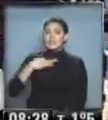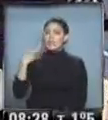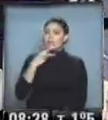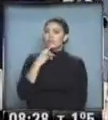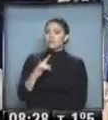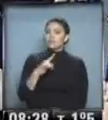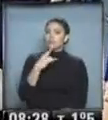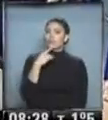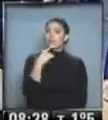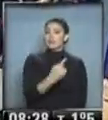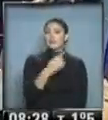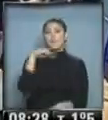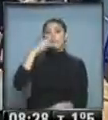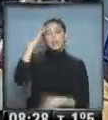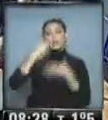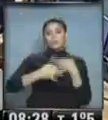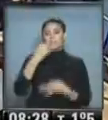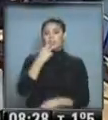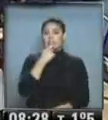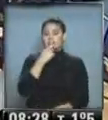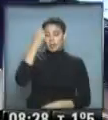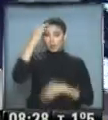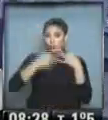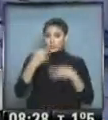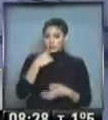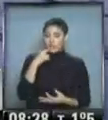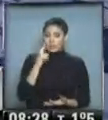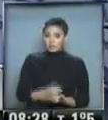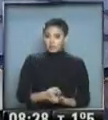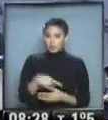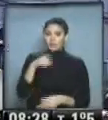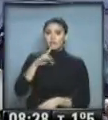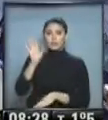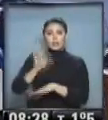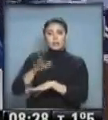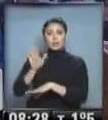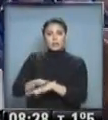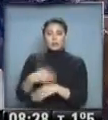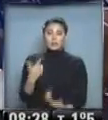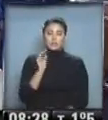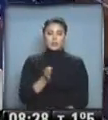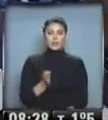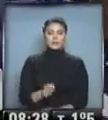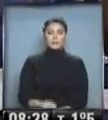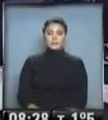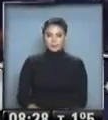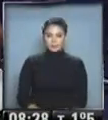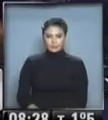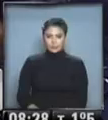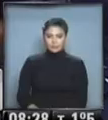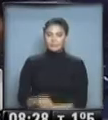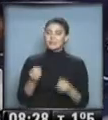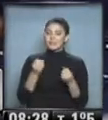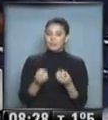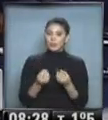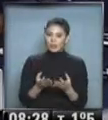tiene que dar cuentas ante la justicia, y si la justicia determina responsabilidades, nosotros sabemos lo que tenemos que hacer. Muy